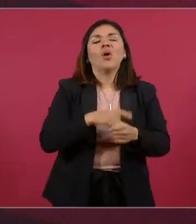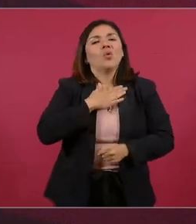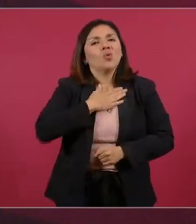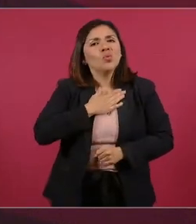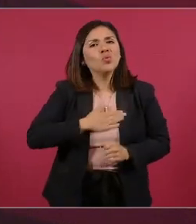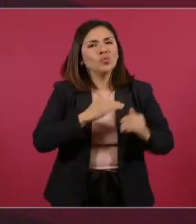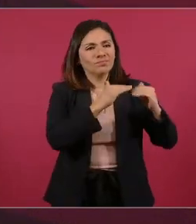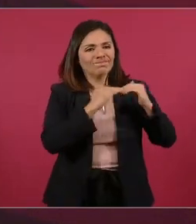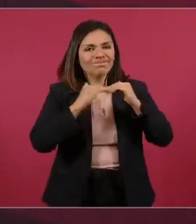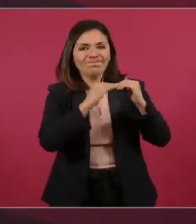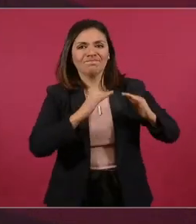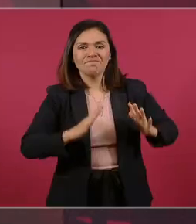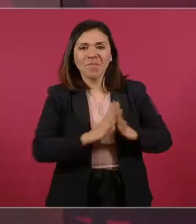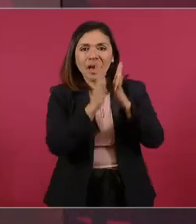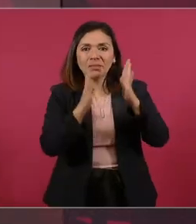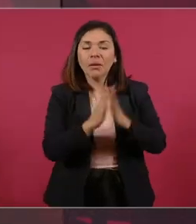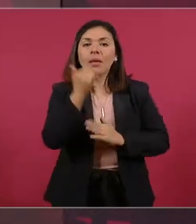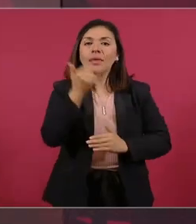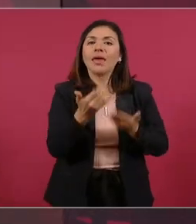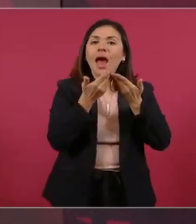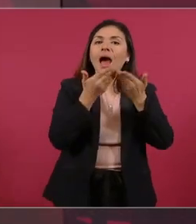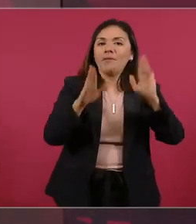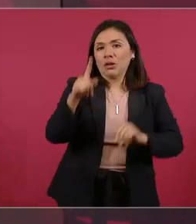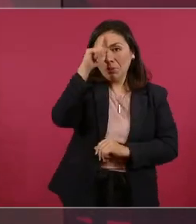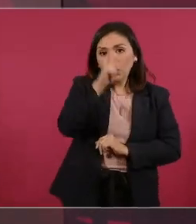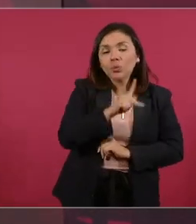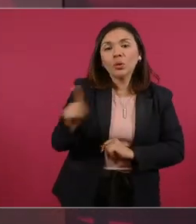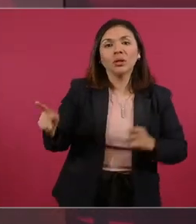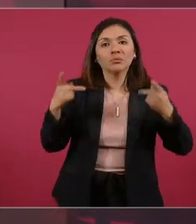democrático, público,